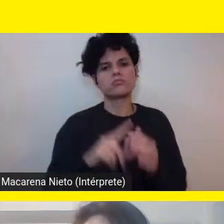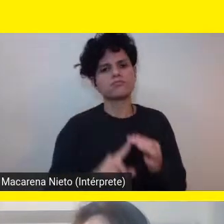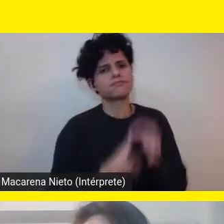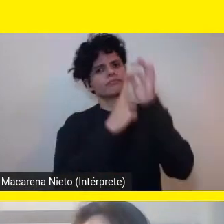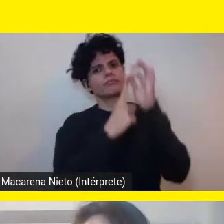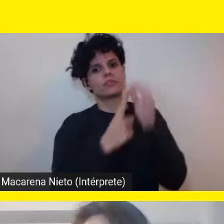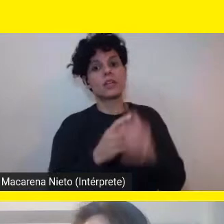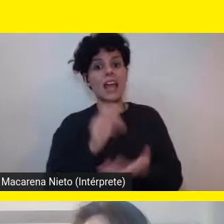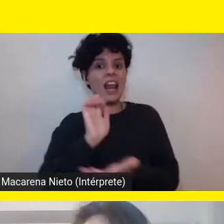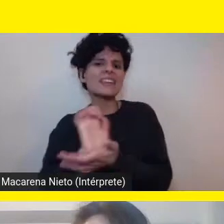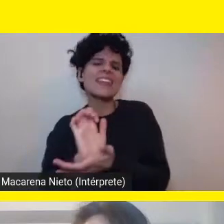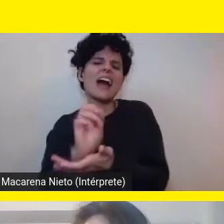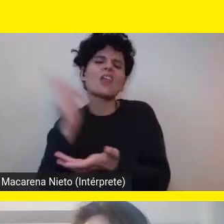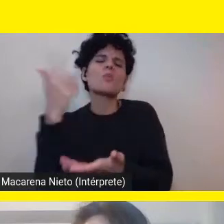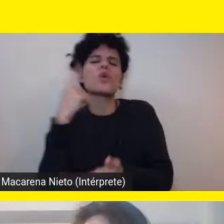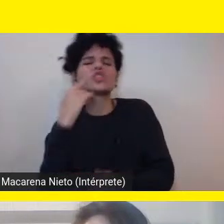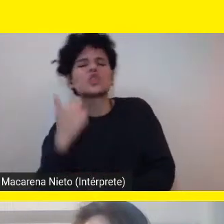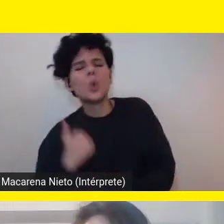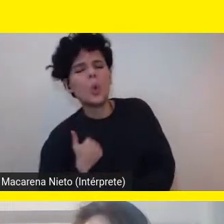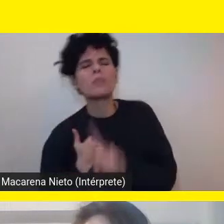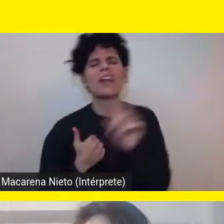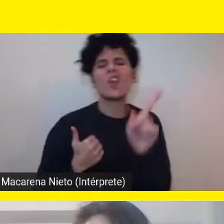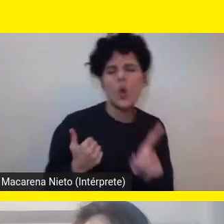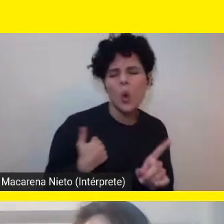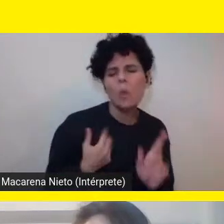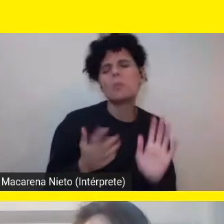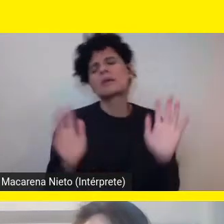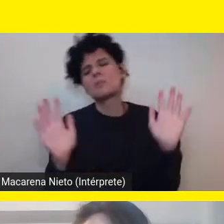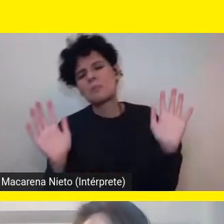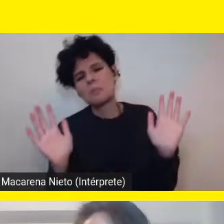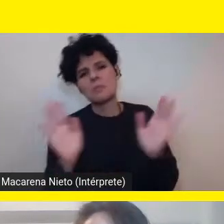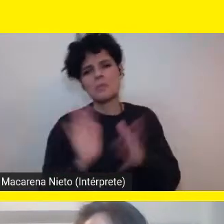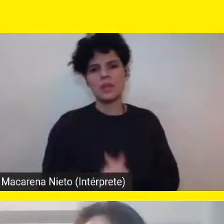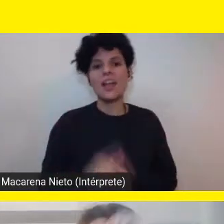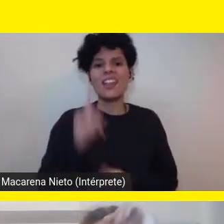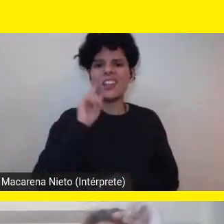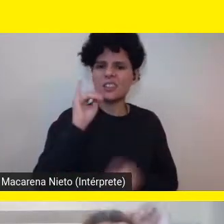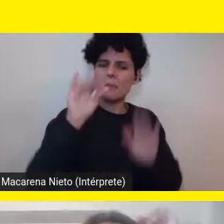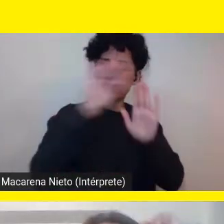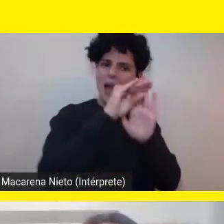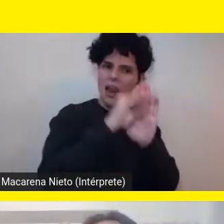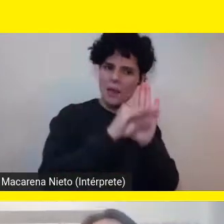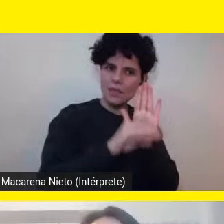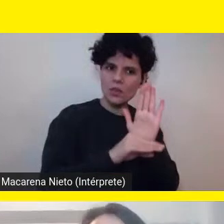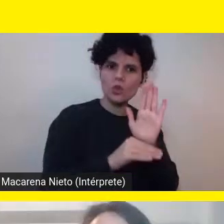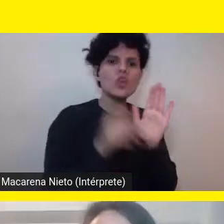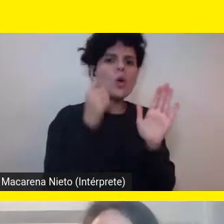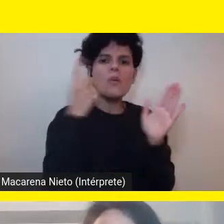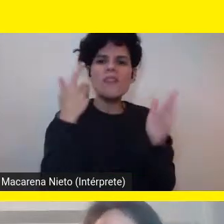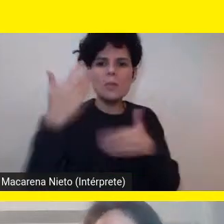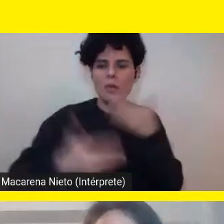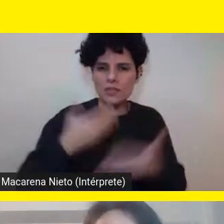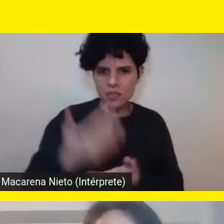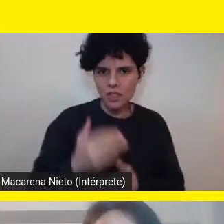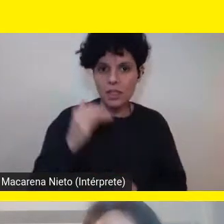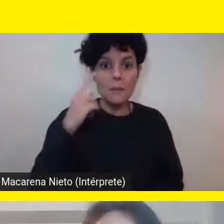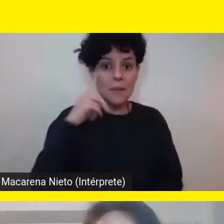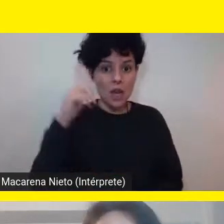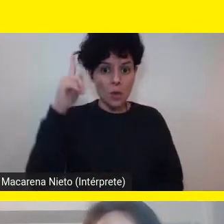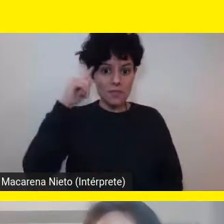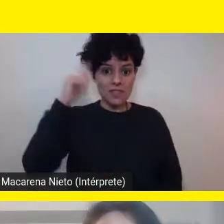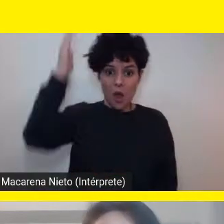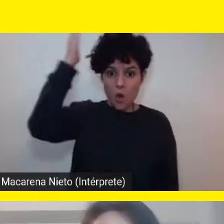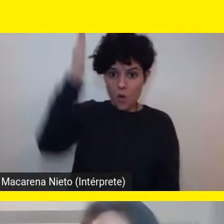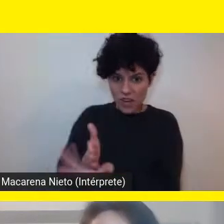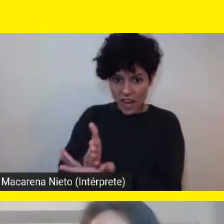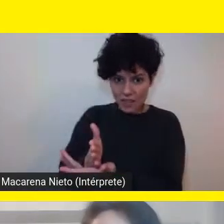las cumple o las cumple, ¿ya? Que lo tiene como unos parámetros, como unos lineamientos a seguir, pero no las entendió como obligaciones